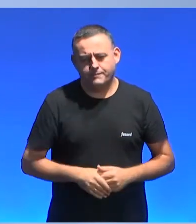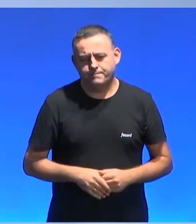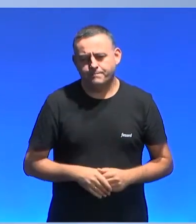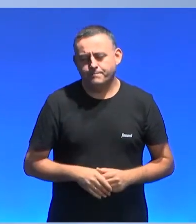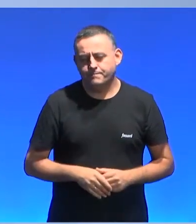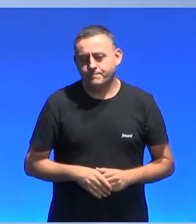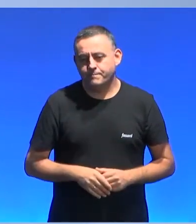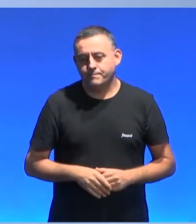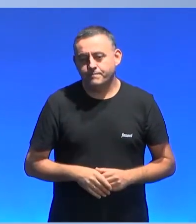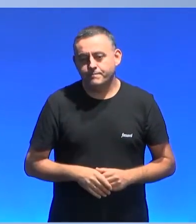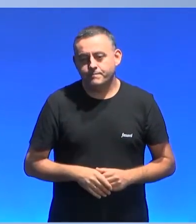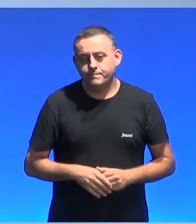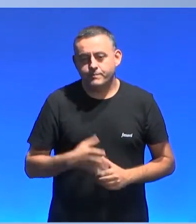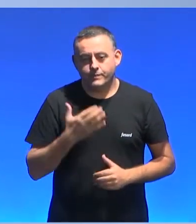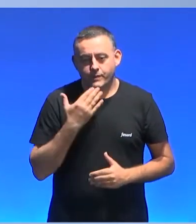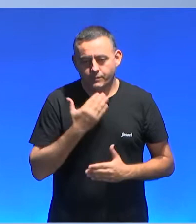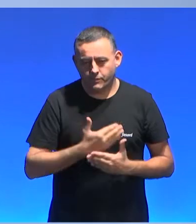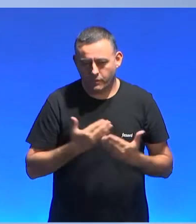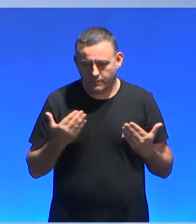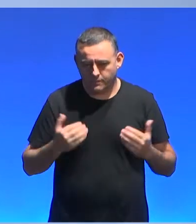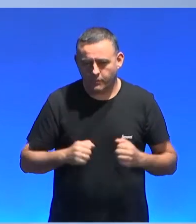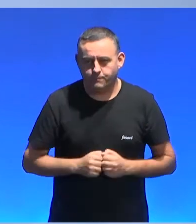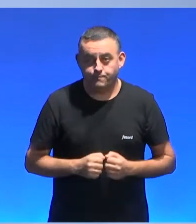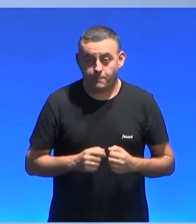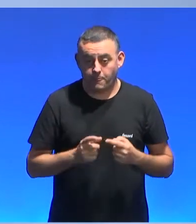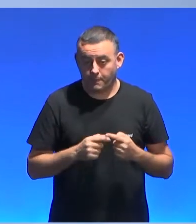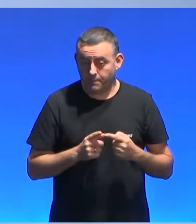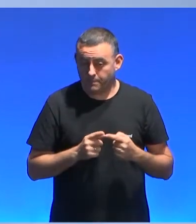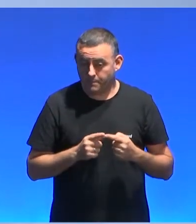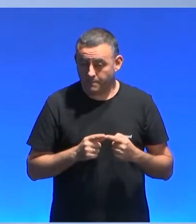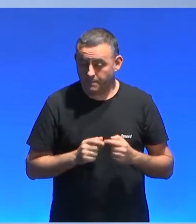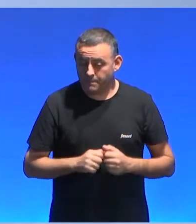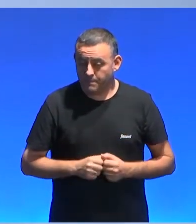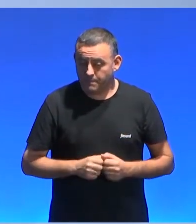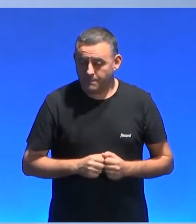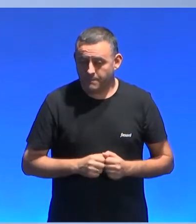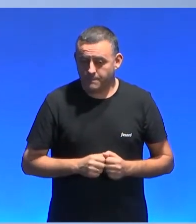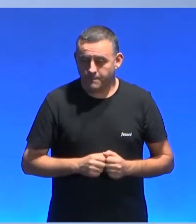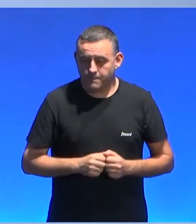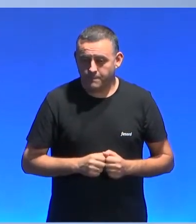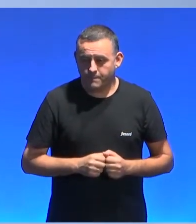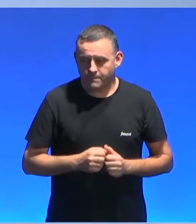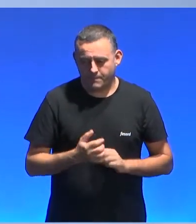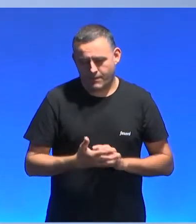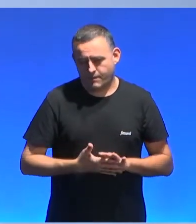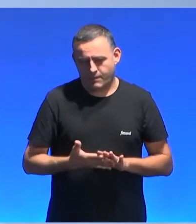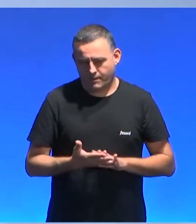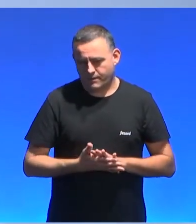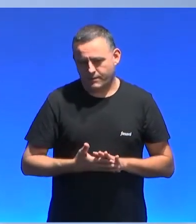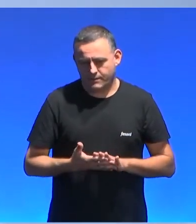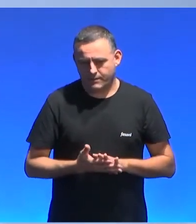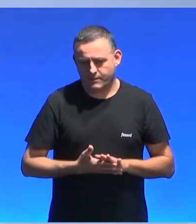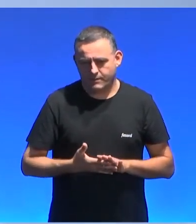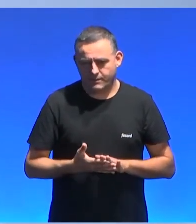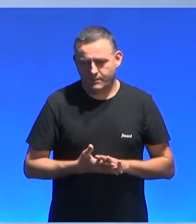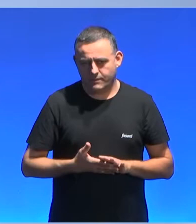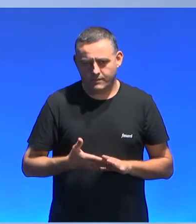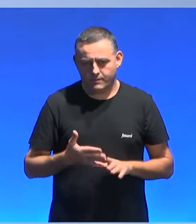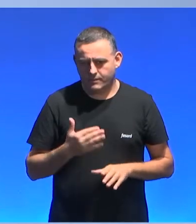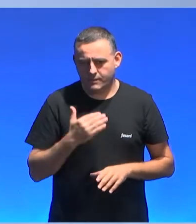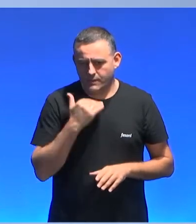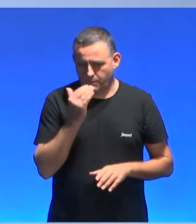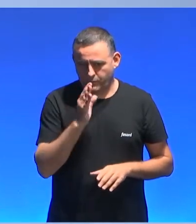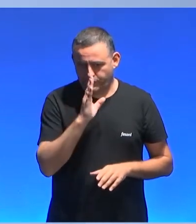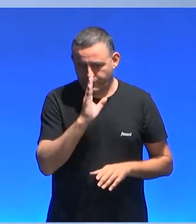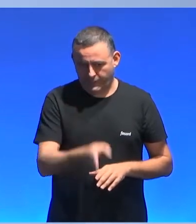Diría que la primera, la que lo digo rápido y pronto porque es la que